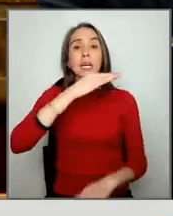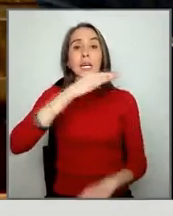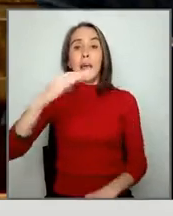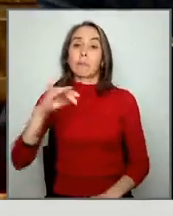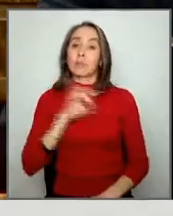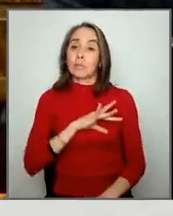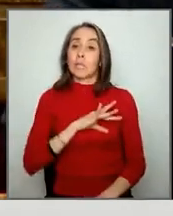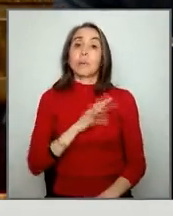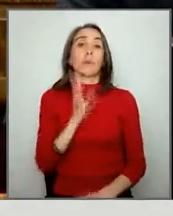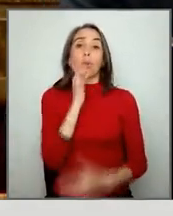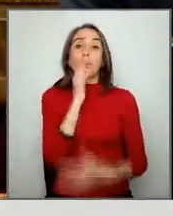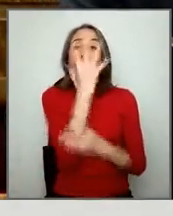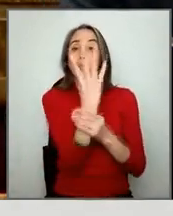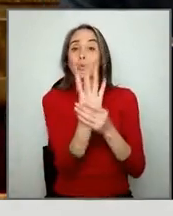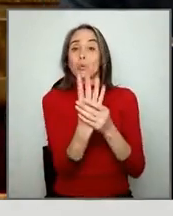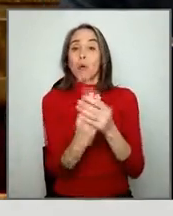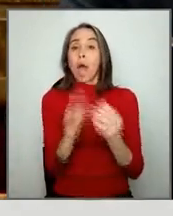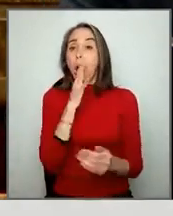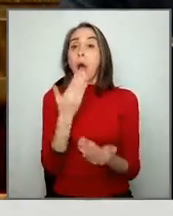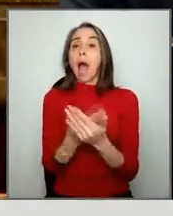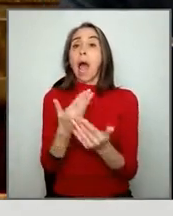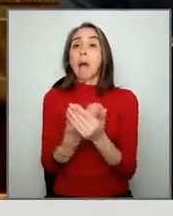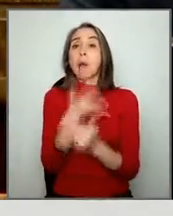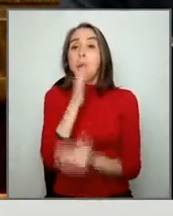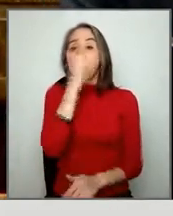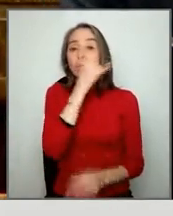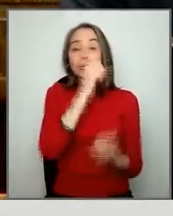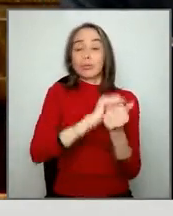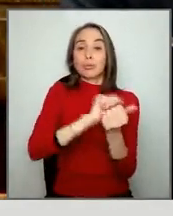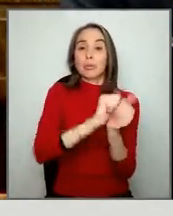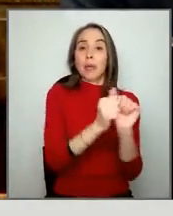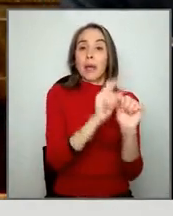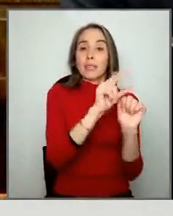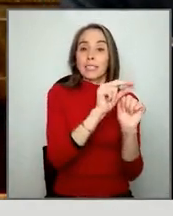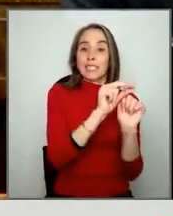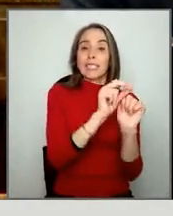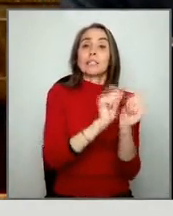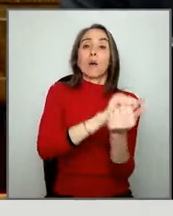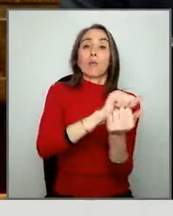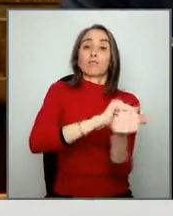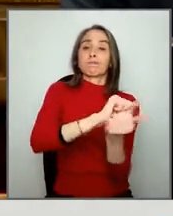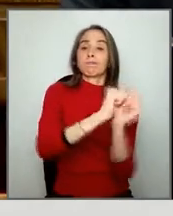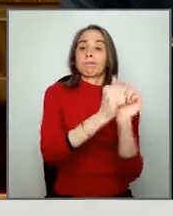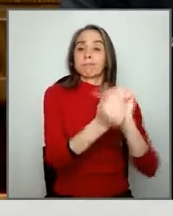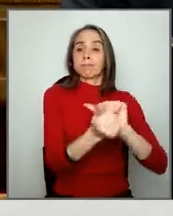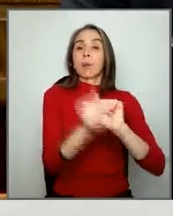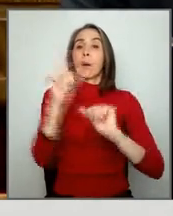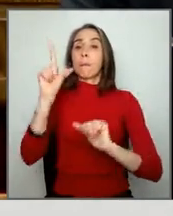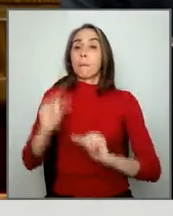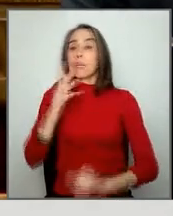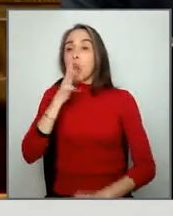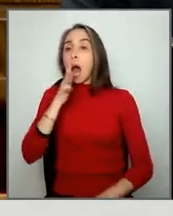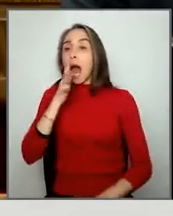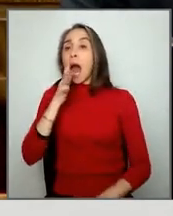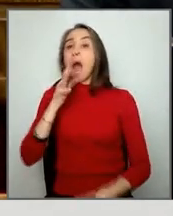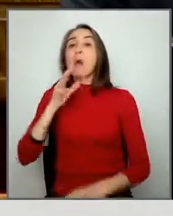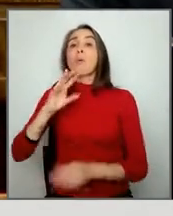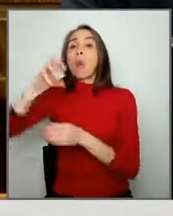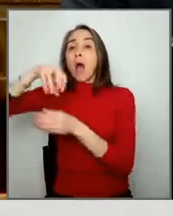nos brinda la oportunidad de aprovechar las aguas grises tratadas y reducir significativamente el consumo de Agua Azul en la agricultura